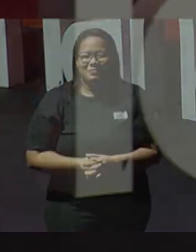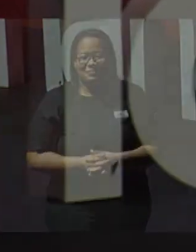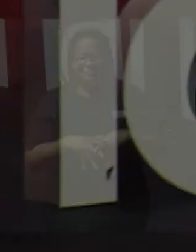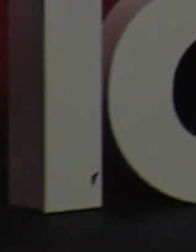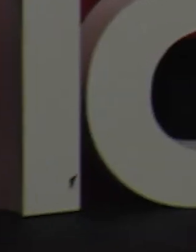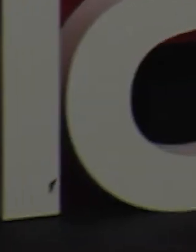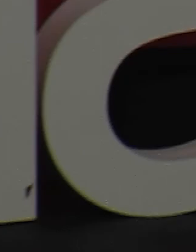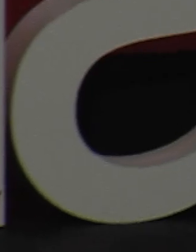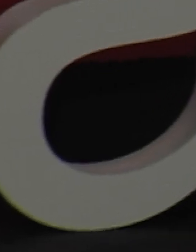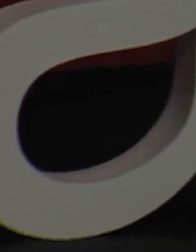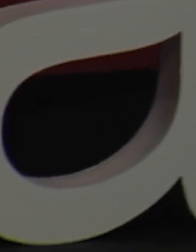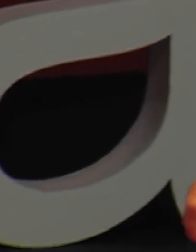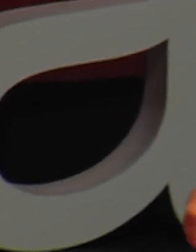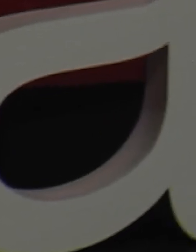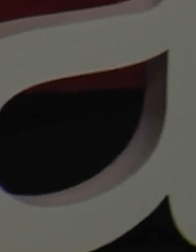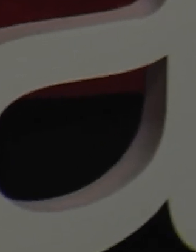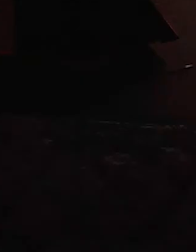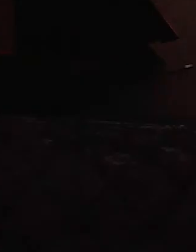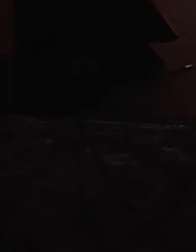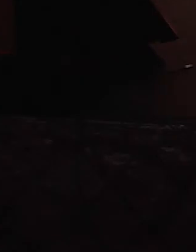y ahora nosotros